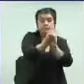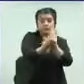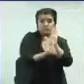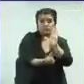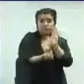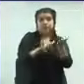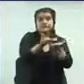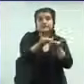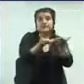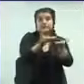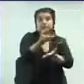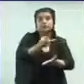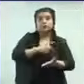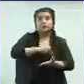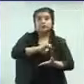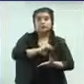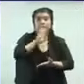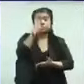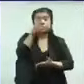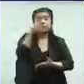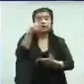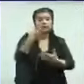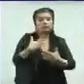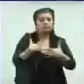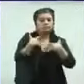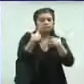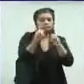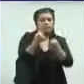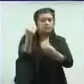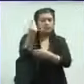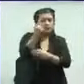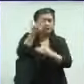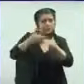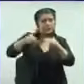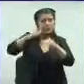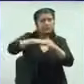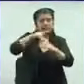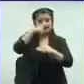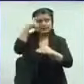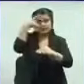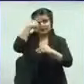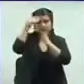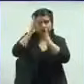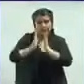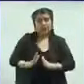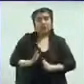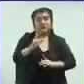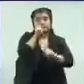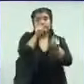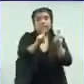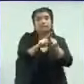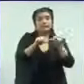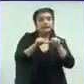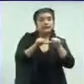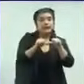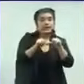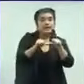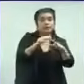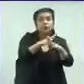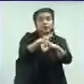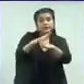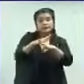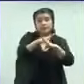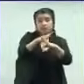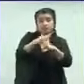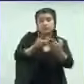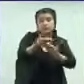personales, porque hay un fortalecimiento importante del personal exigido para también mantener la seguridad de